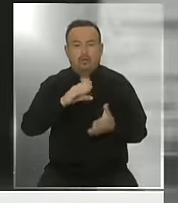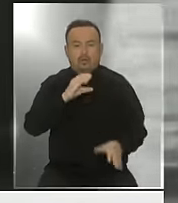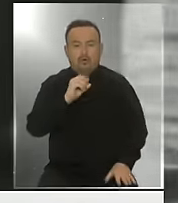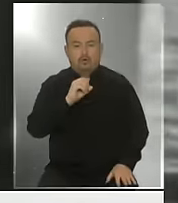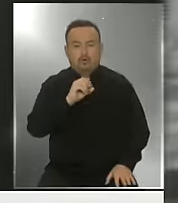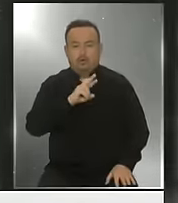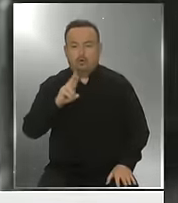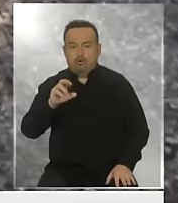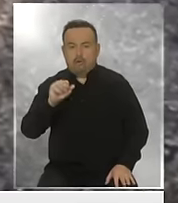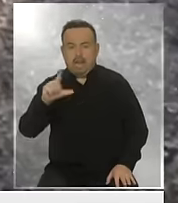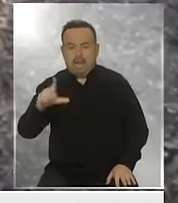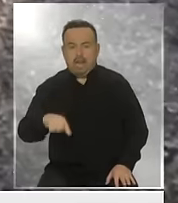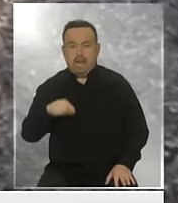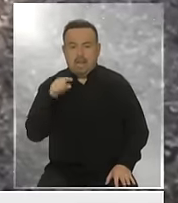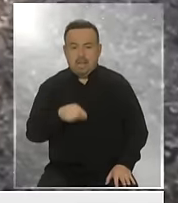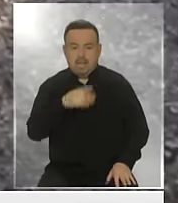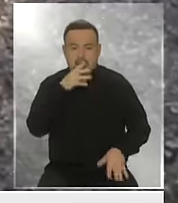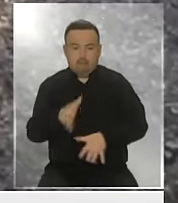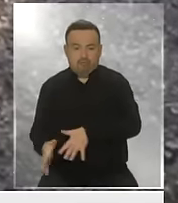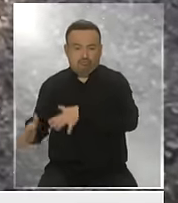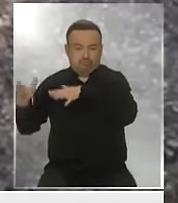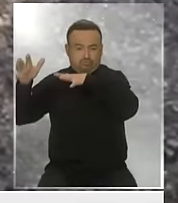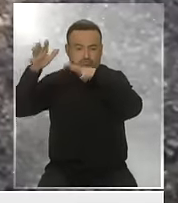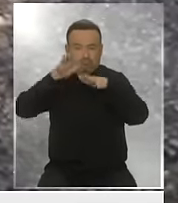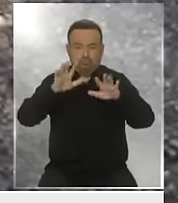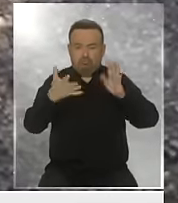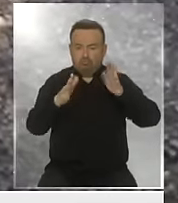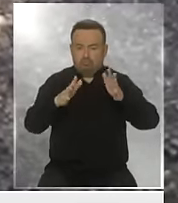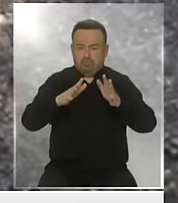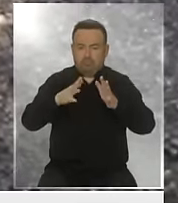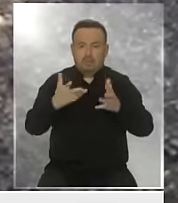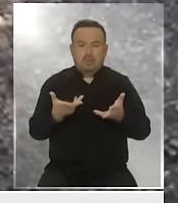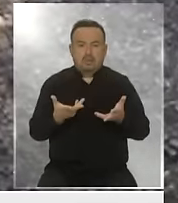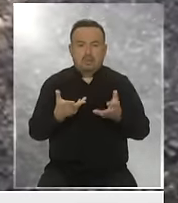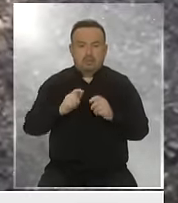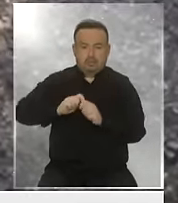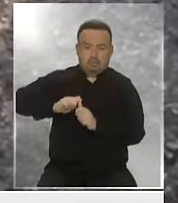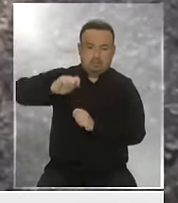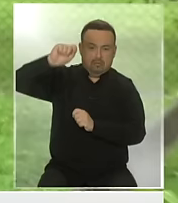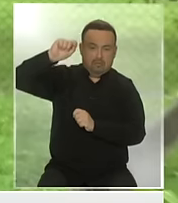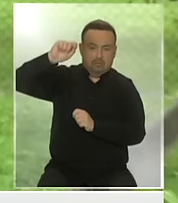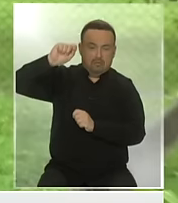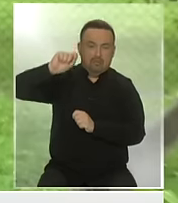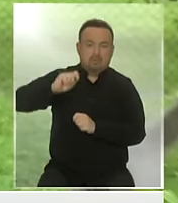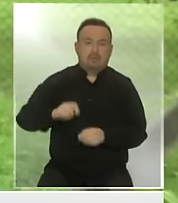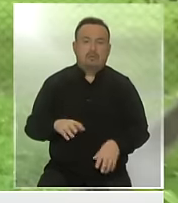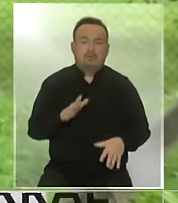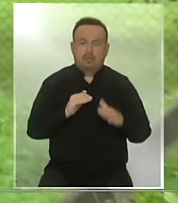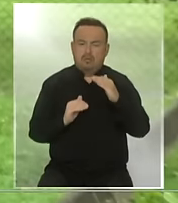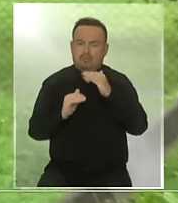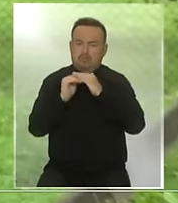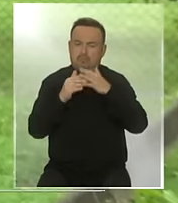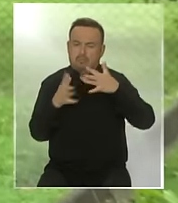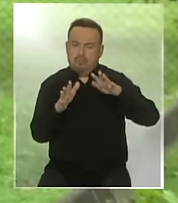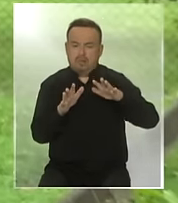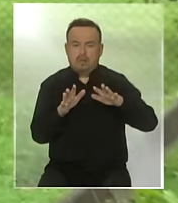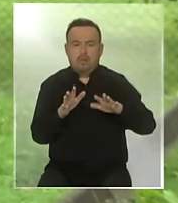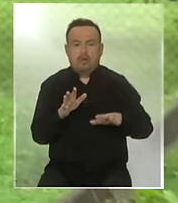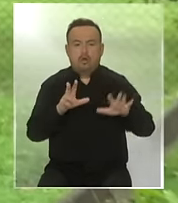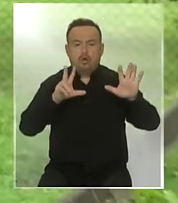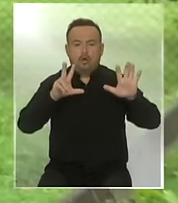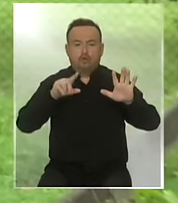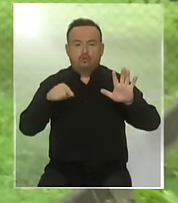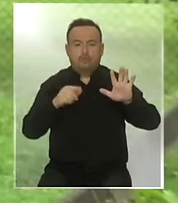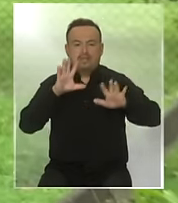Corral. Se estima que las olas en la bahía de Corral tuvieron una altura máxima promedio, voy a decir, de alrededor de